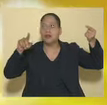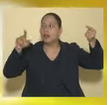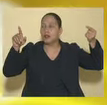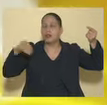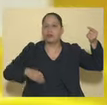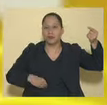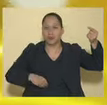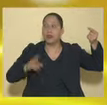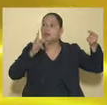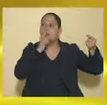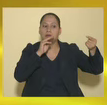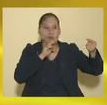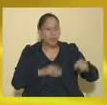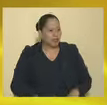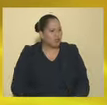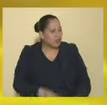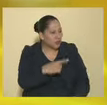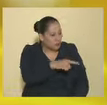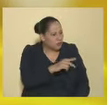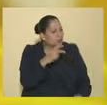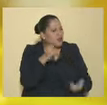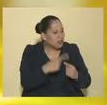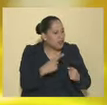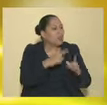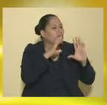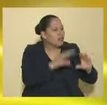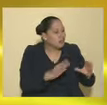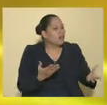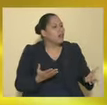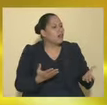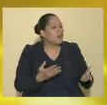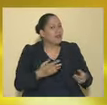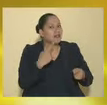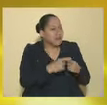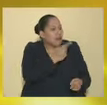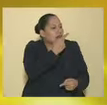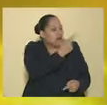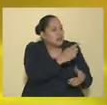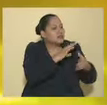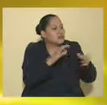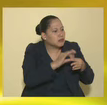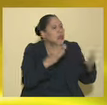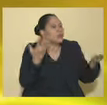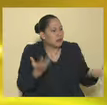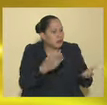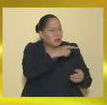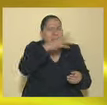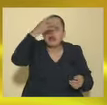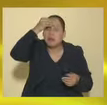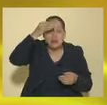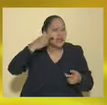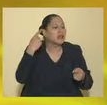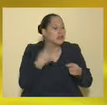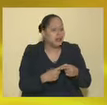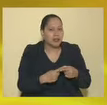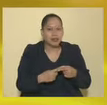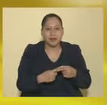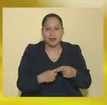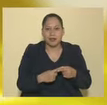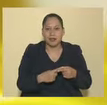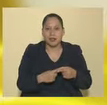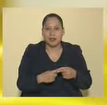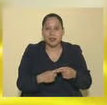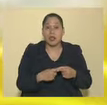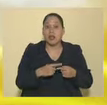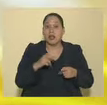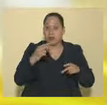sorprendido dicen, ¿dónde has visto eso? ¿Quién te enseñó? Pues aquí en la casa. ¿Dónde aprendiste eso? Oye, Martín, ¿pero no caemos en la